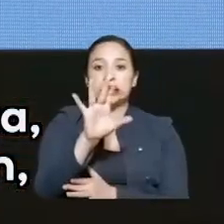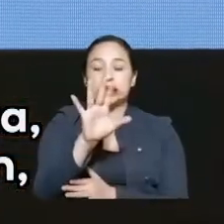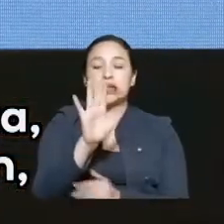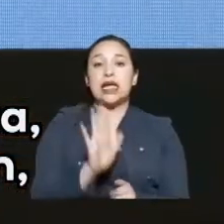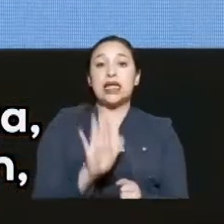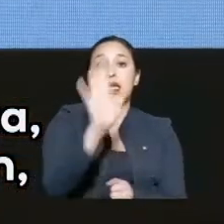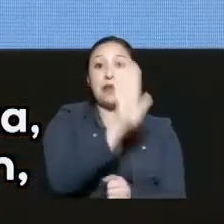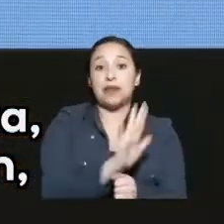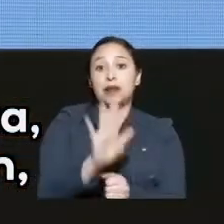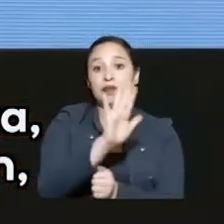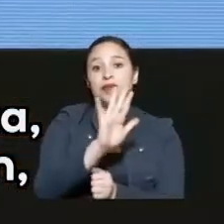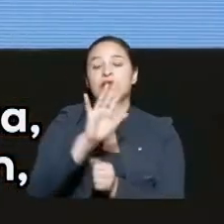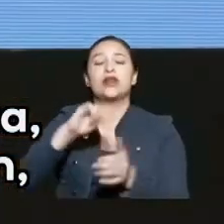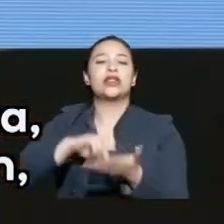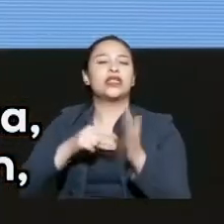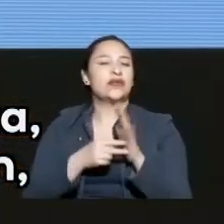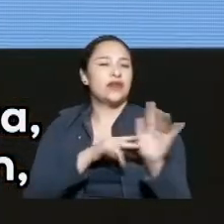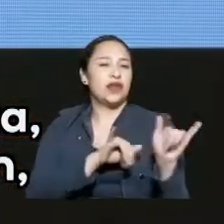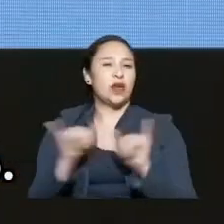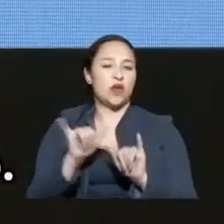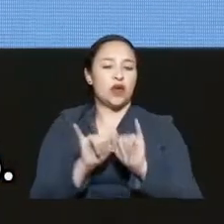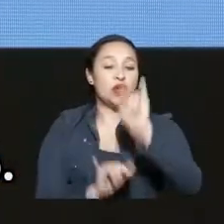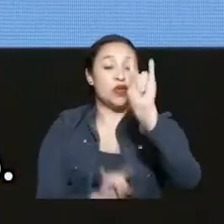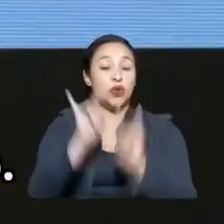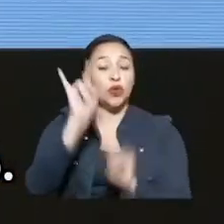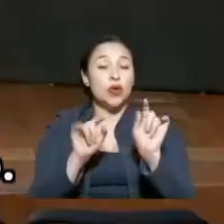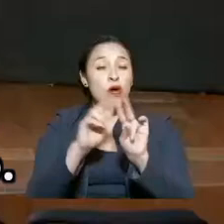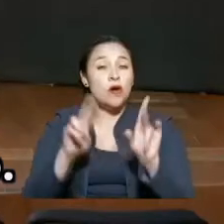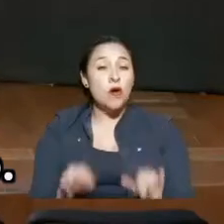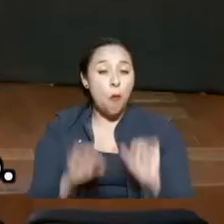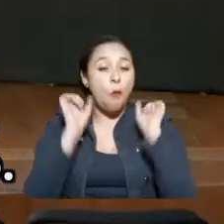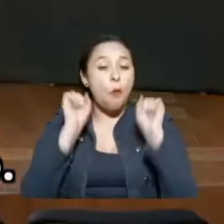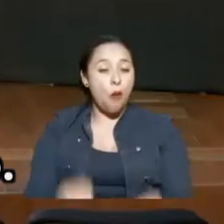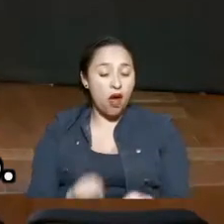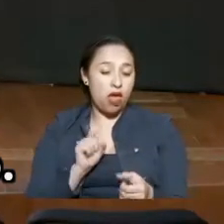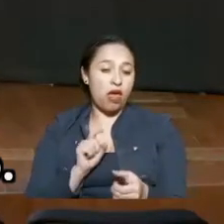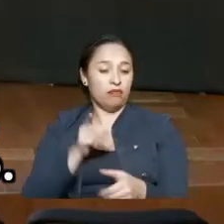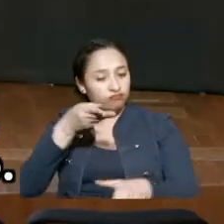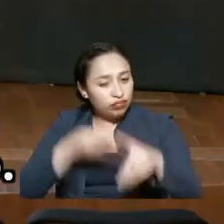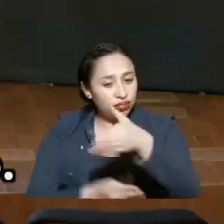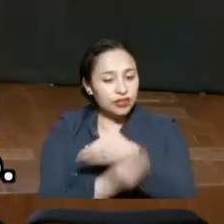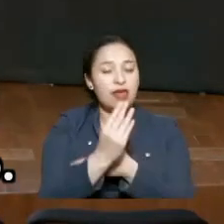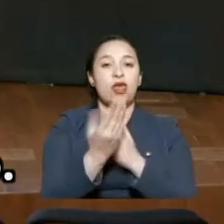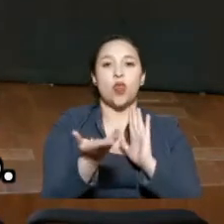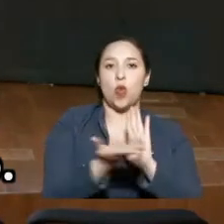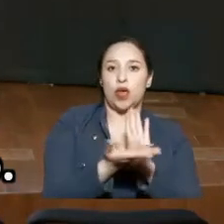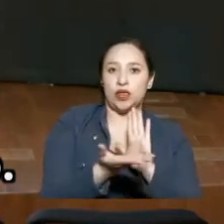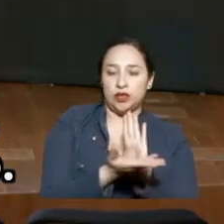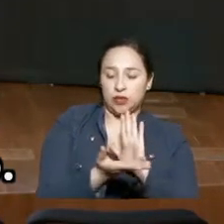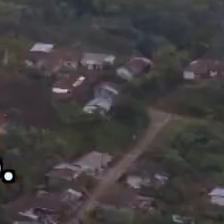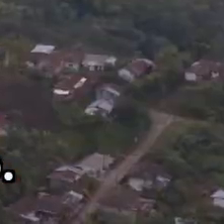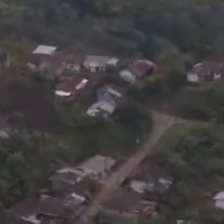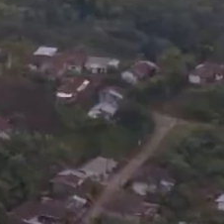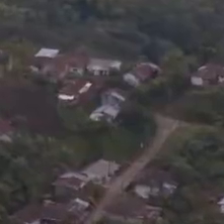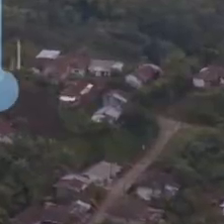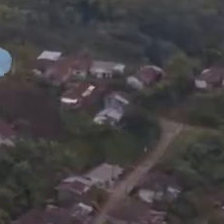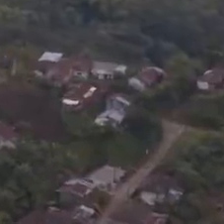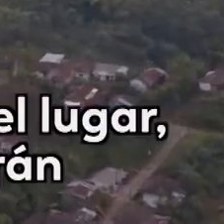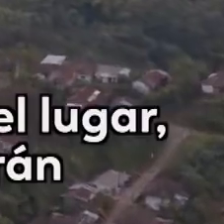significa conectarnos con la educación, conectarnos con el trabajo, conectarnos con el